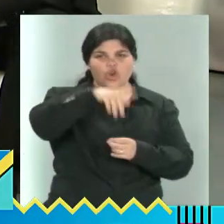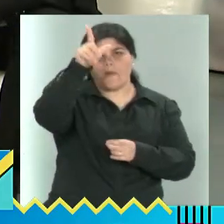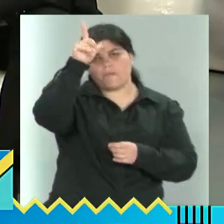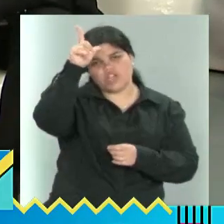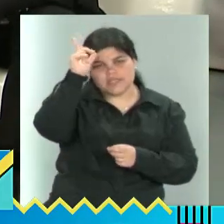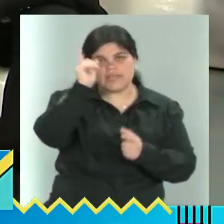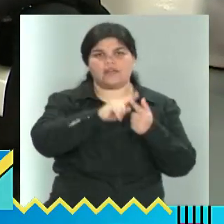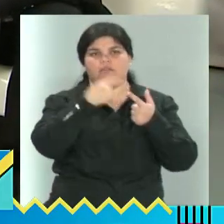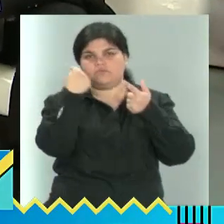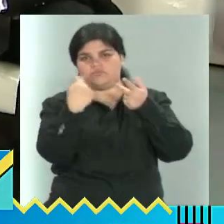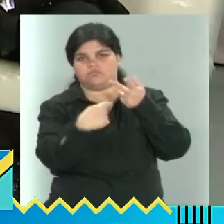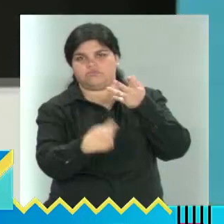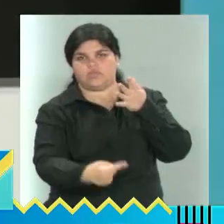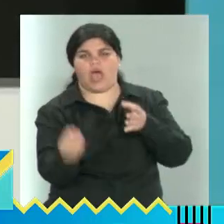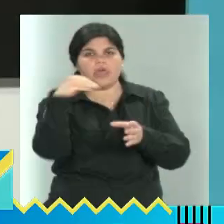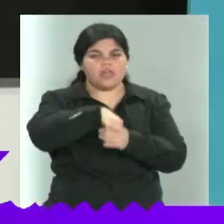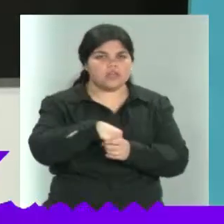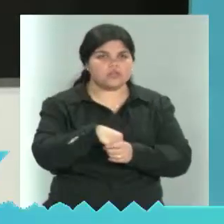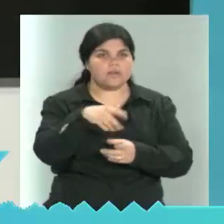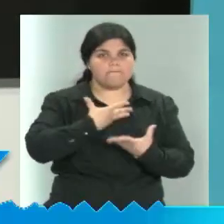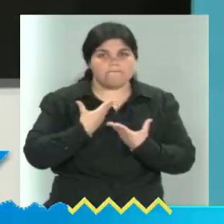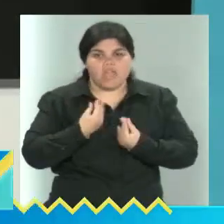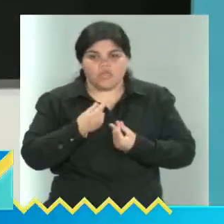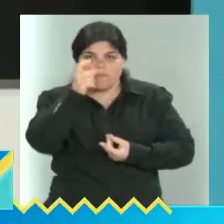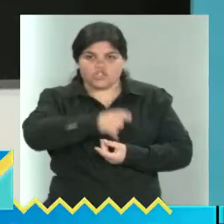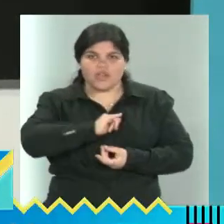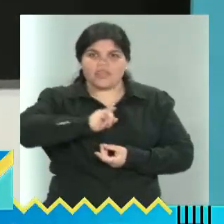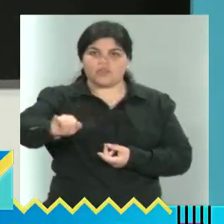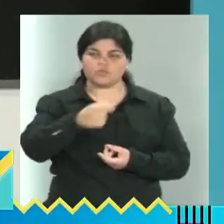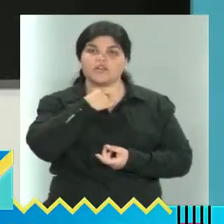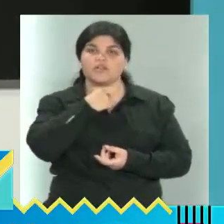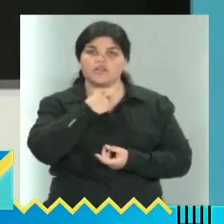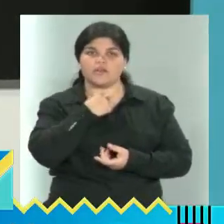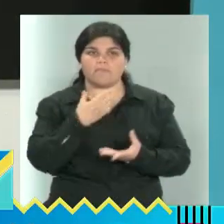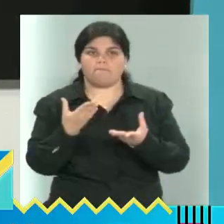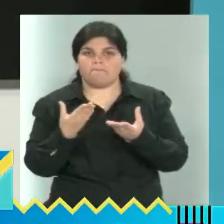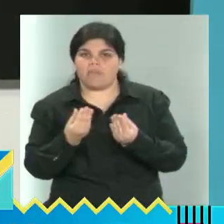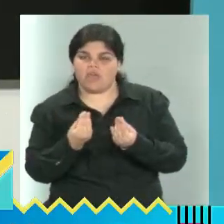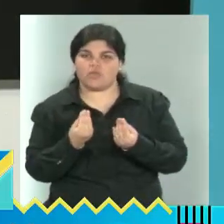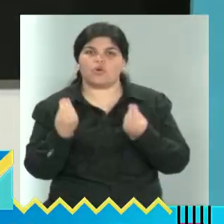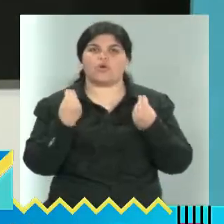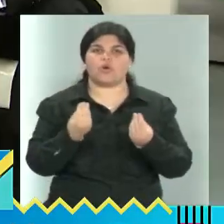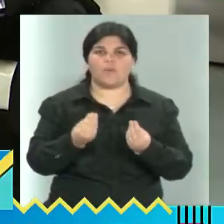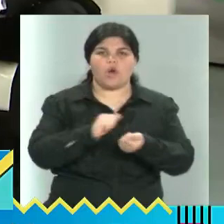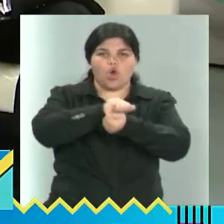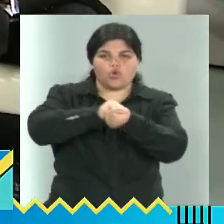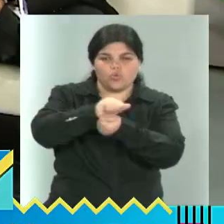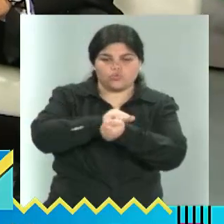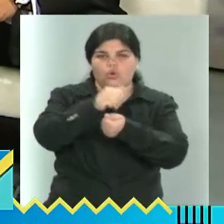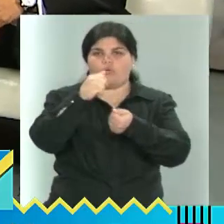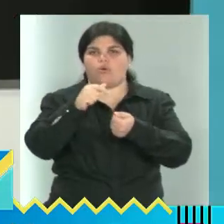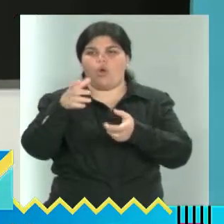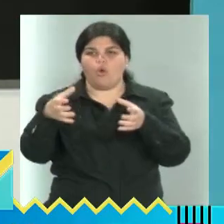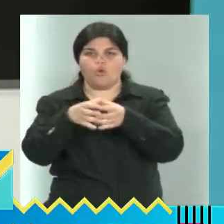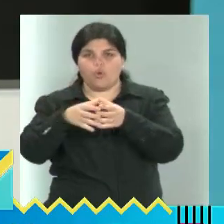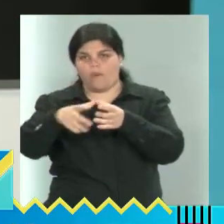idea de ese miedo del que va a denunciar, de que ese tipo de, funcionarios públicos en términos de corrupción también, las fuerzas de seguridad